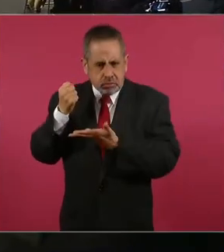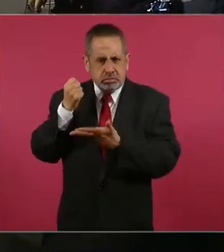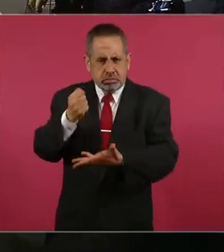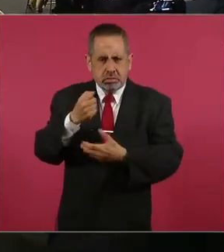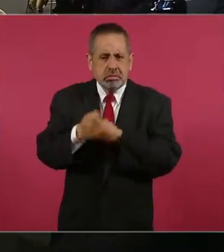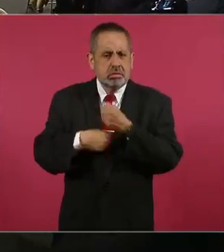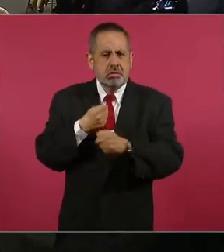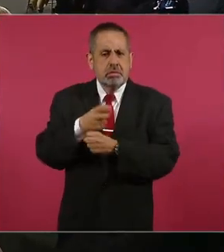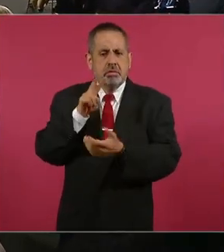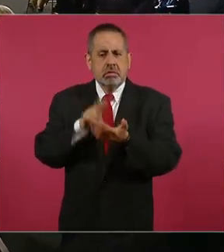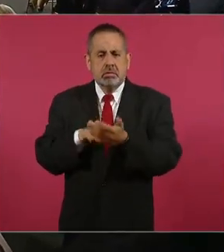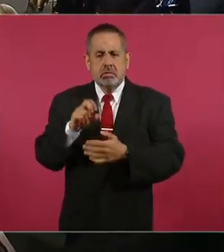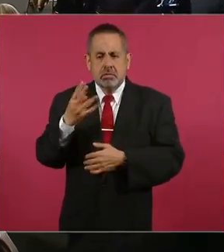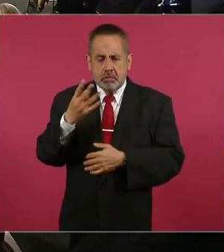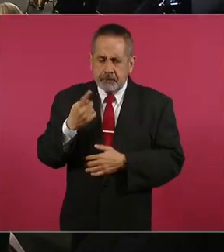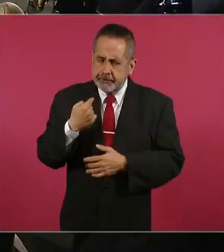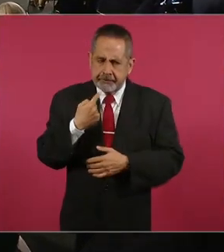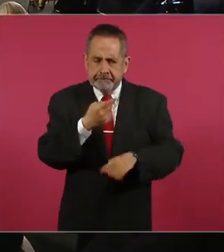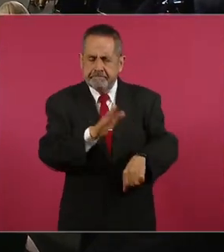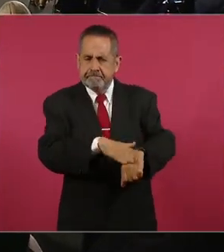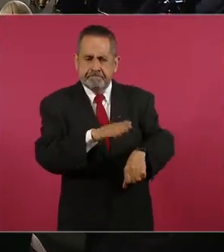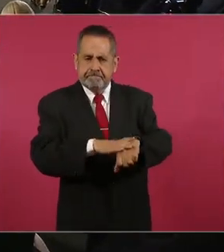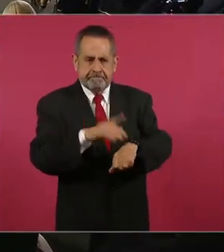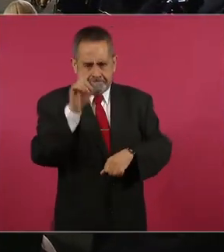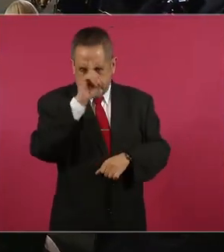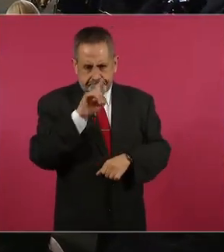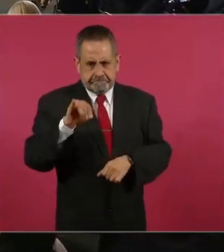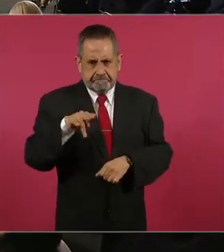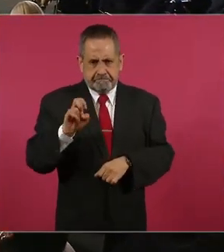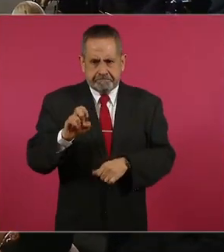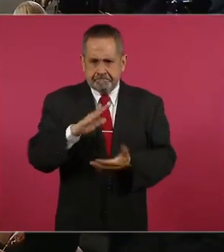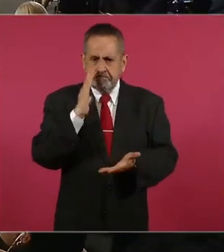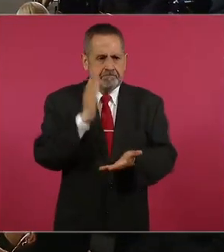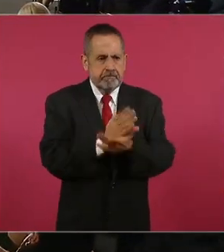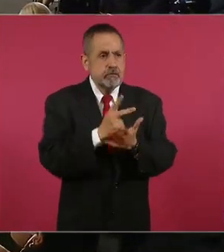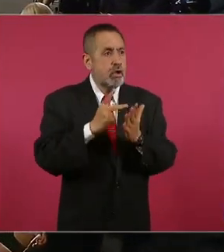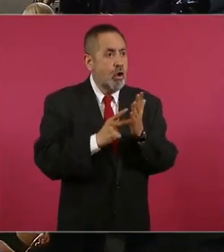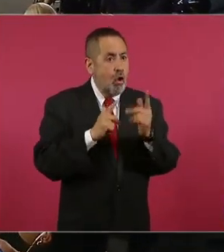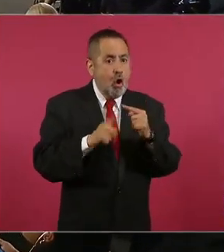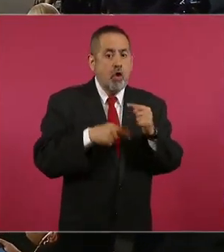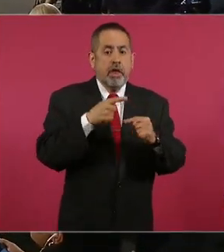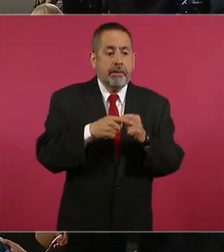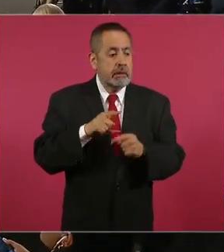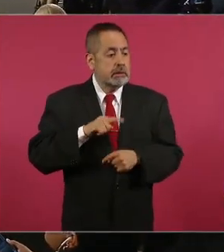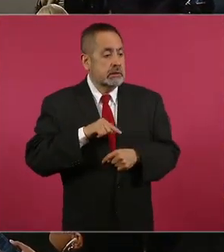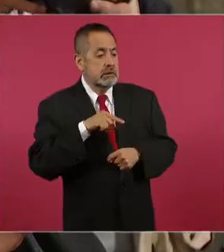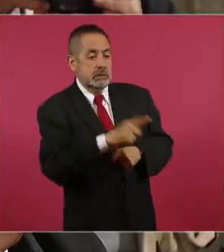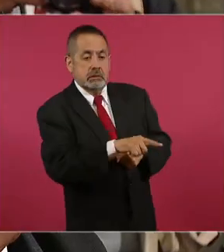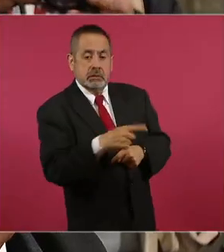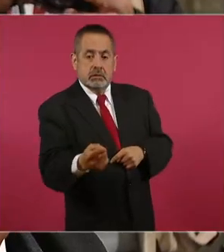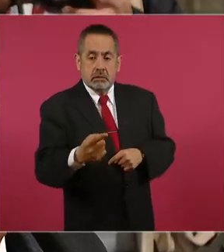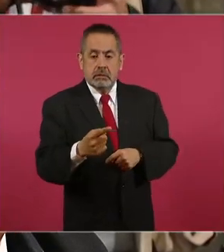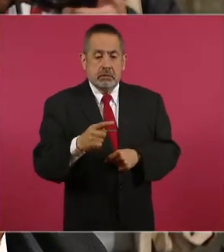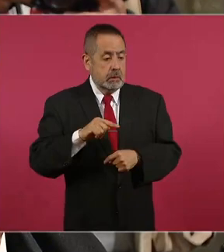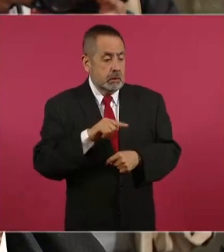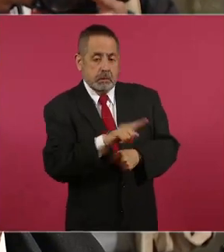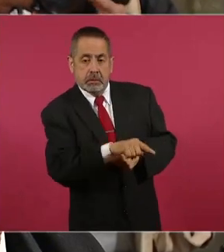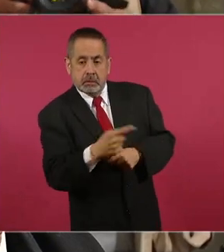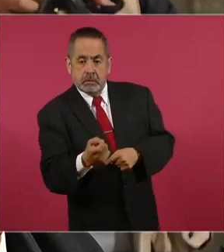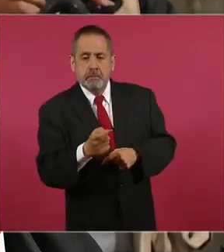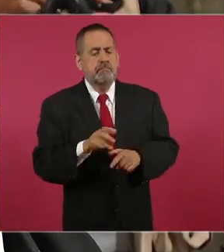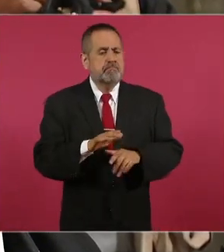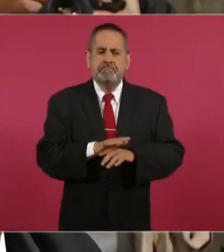para 2024, ha recomendado al INE que nunca más se emplee este tipo de